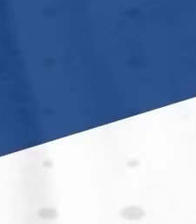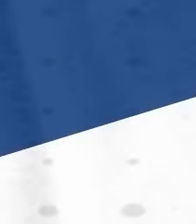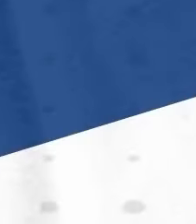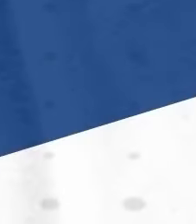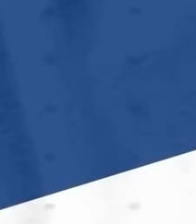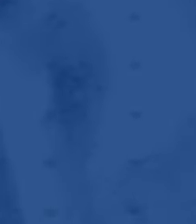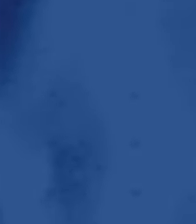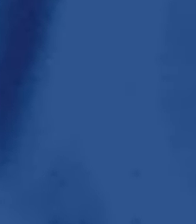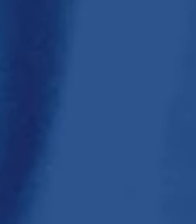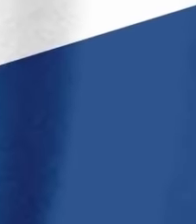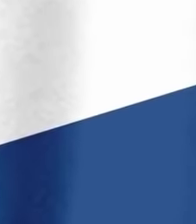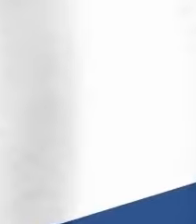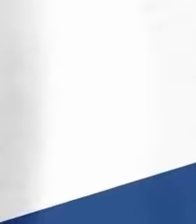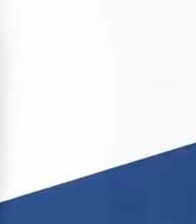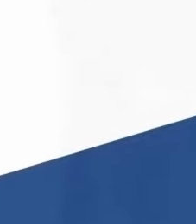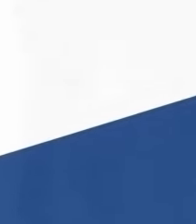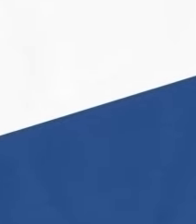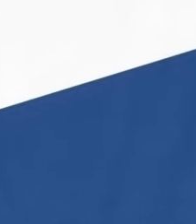semana